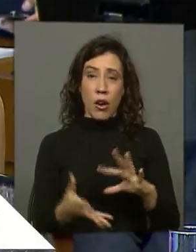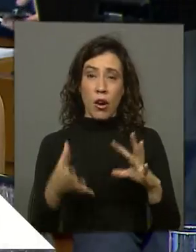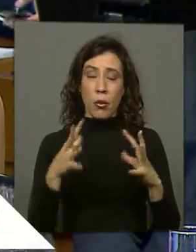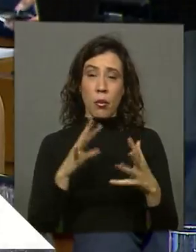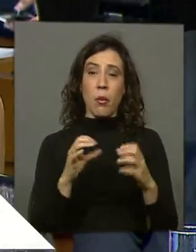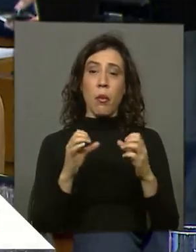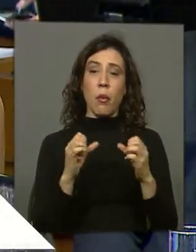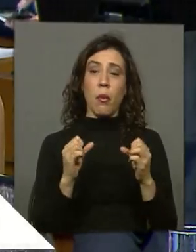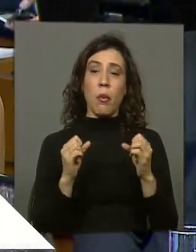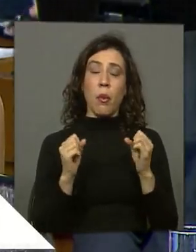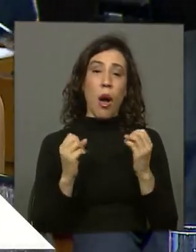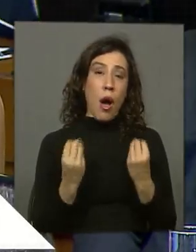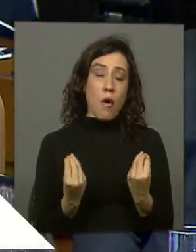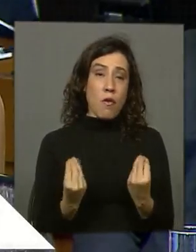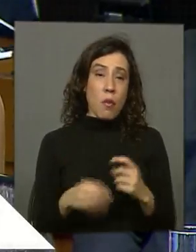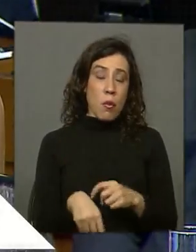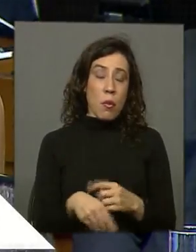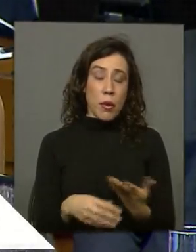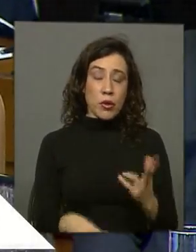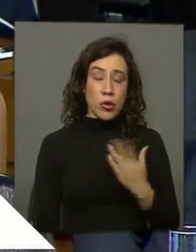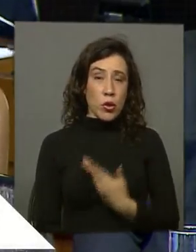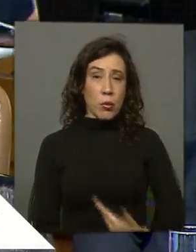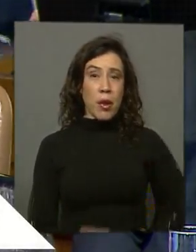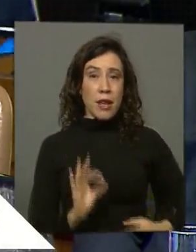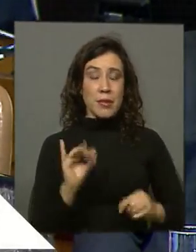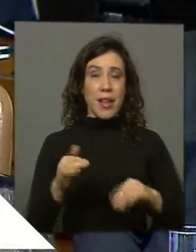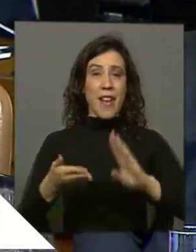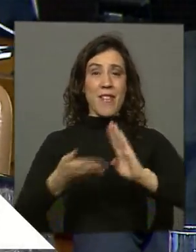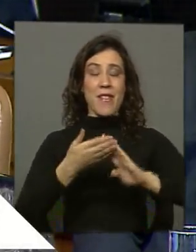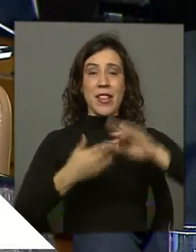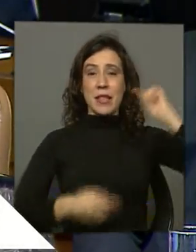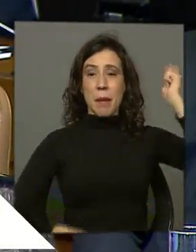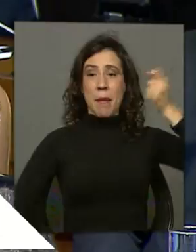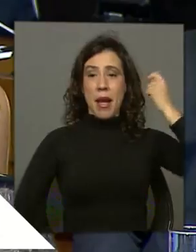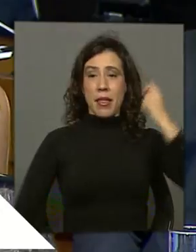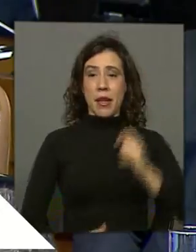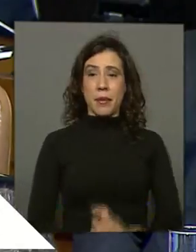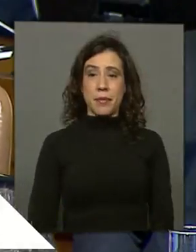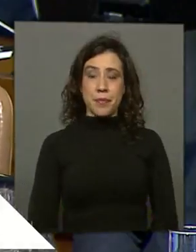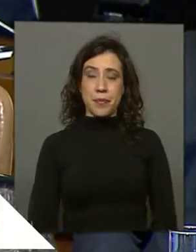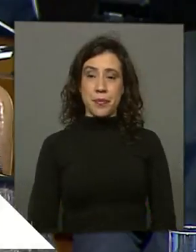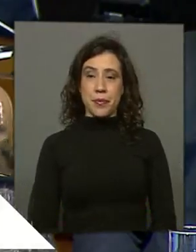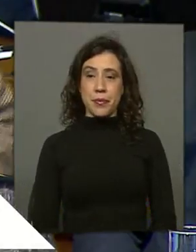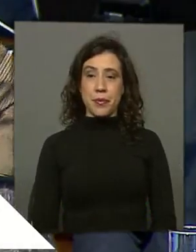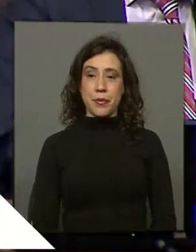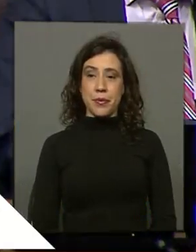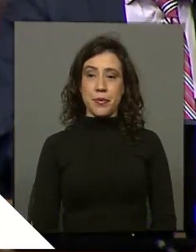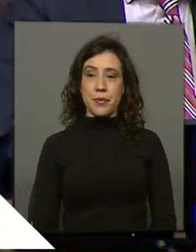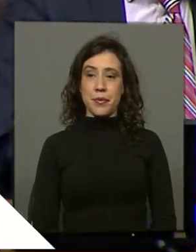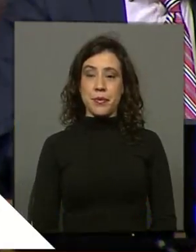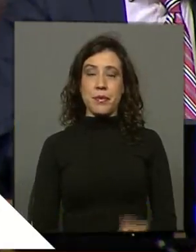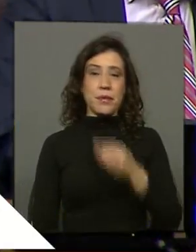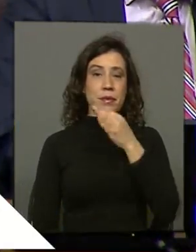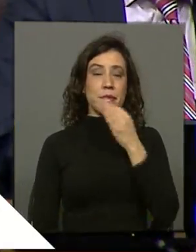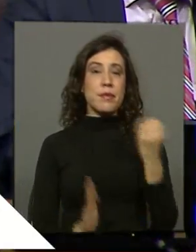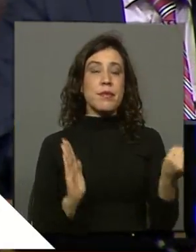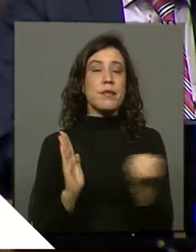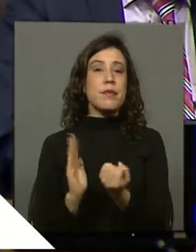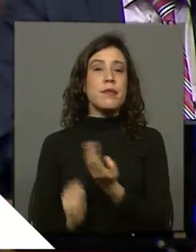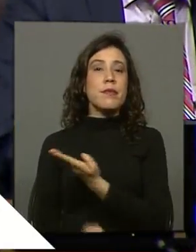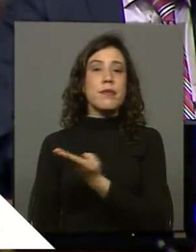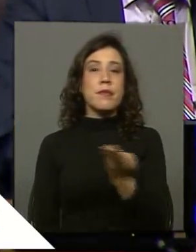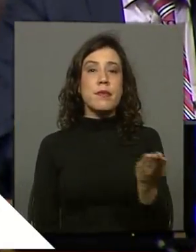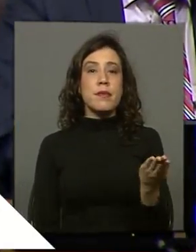pues a buena hora señor presidente sobre todo en estas fiestas patria gracias gracias diputado para hablar en contra ofrezco la palabra